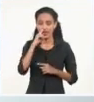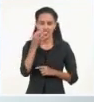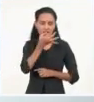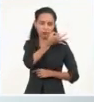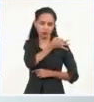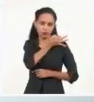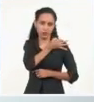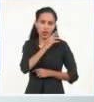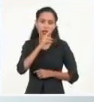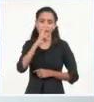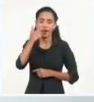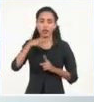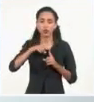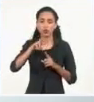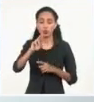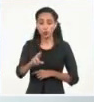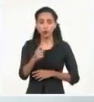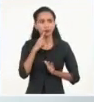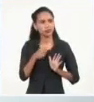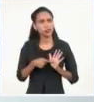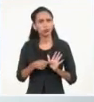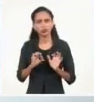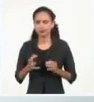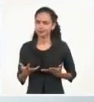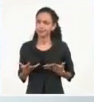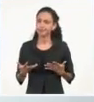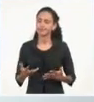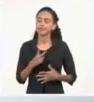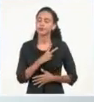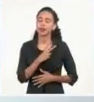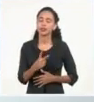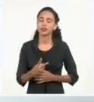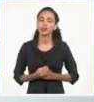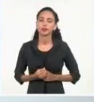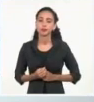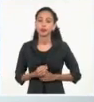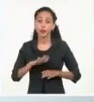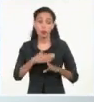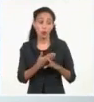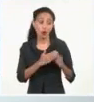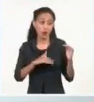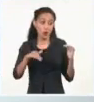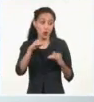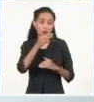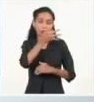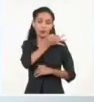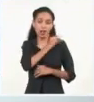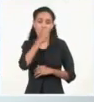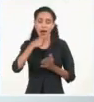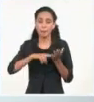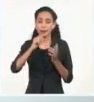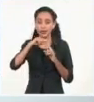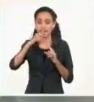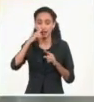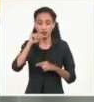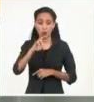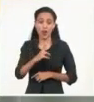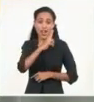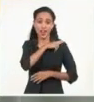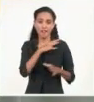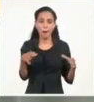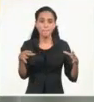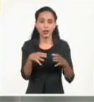latour demostrando en cada acción a rojo y valentía siendo ascendido al grado de capitán y nombrado jefe de pelotón